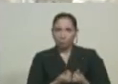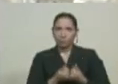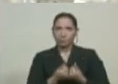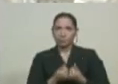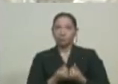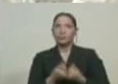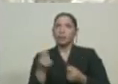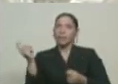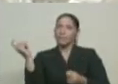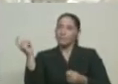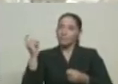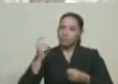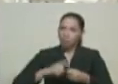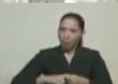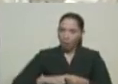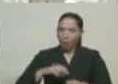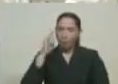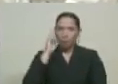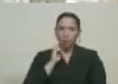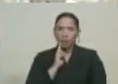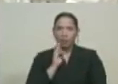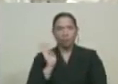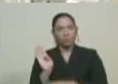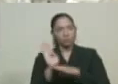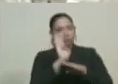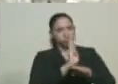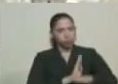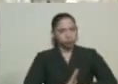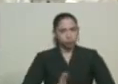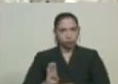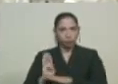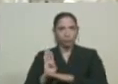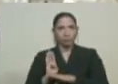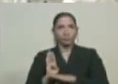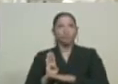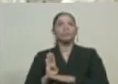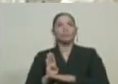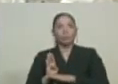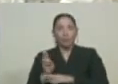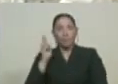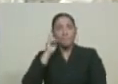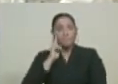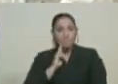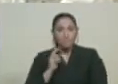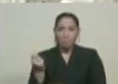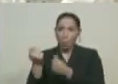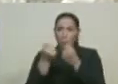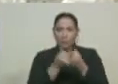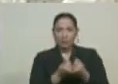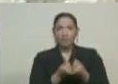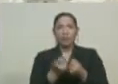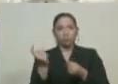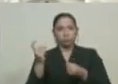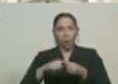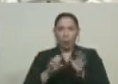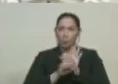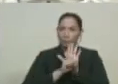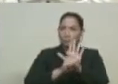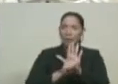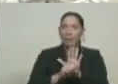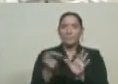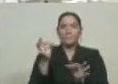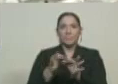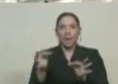anclado, un Bolívar que está protegido, un Bolívar que está referenciado al Petro, como bien lo ha